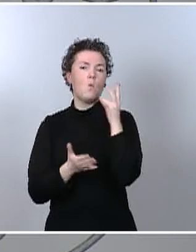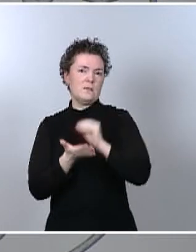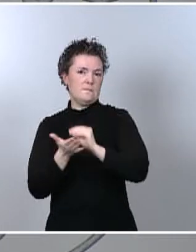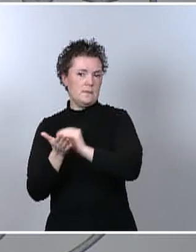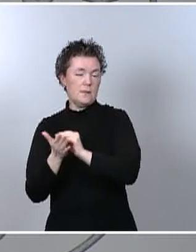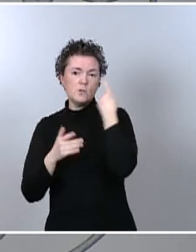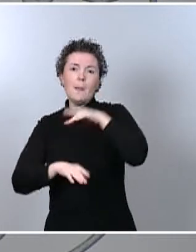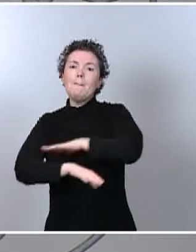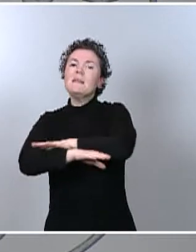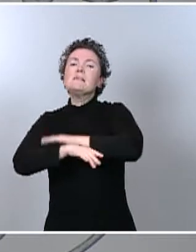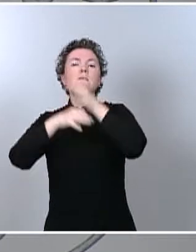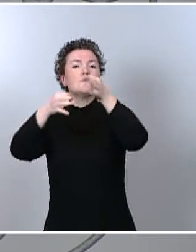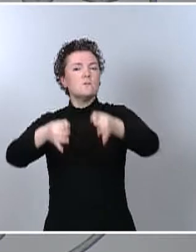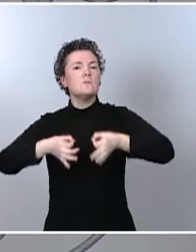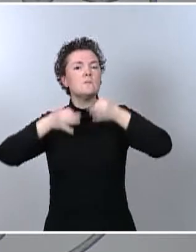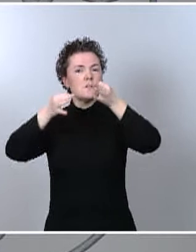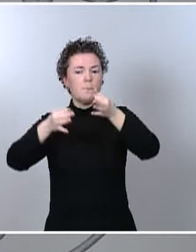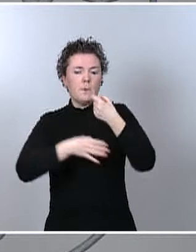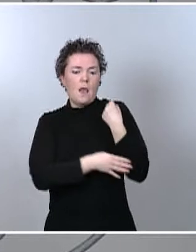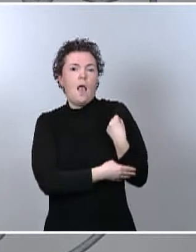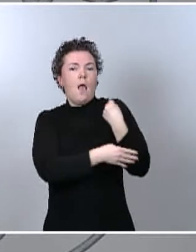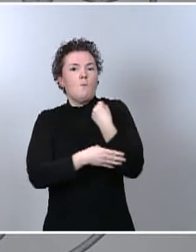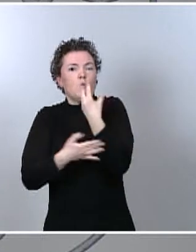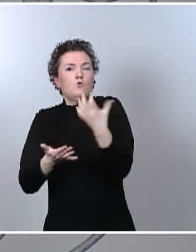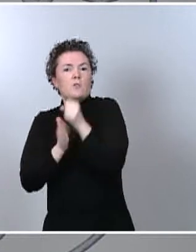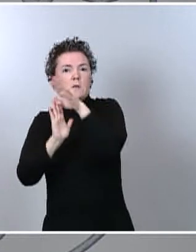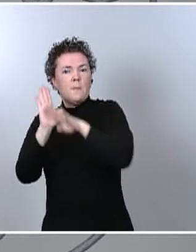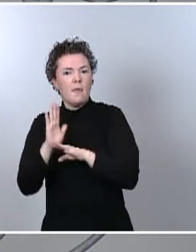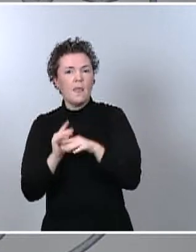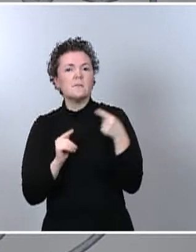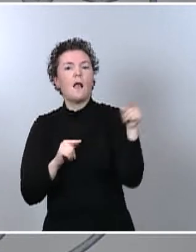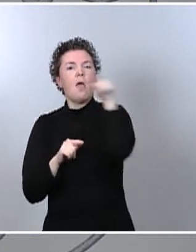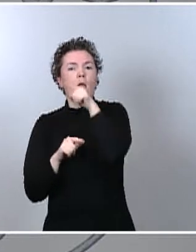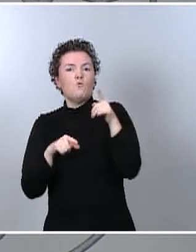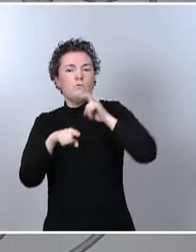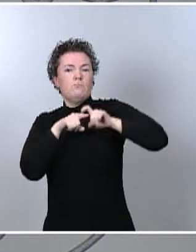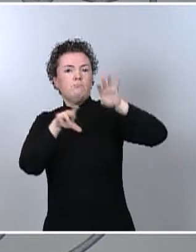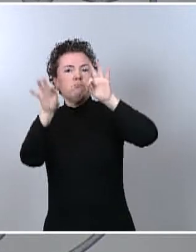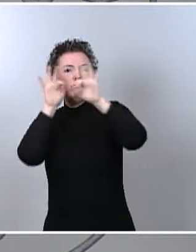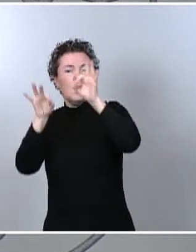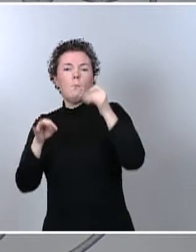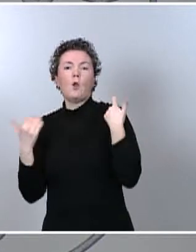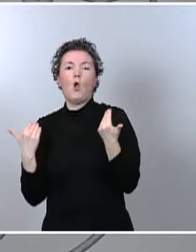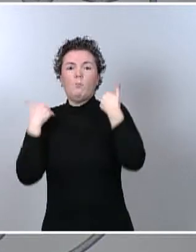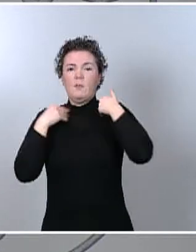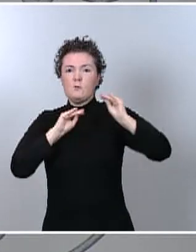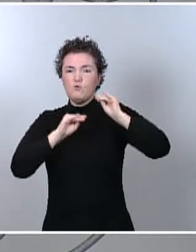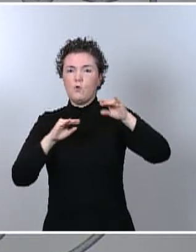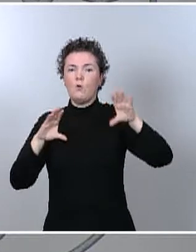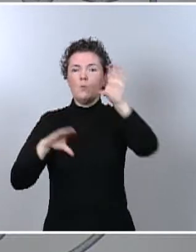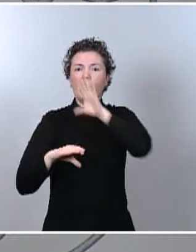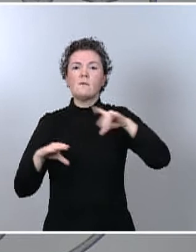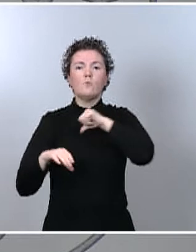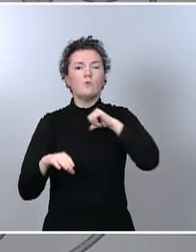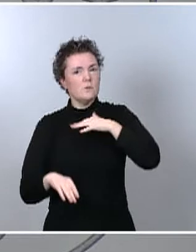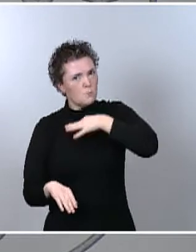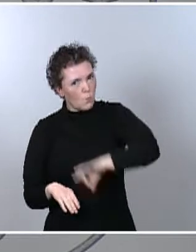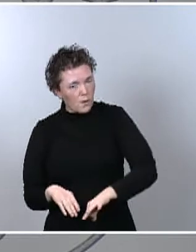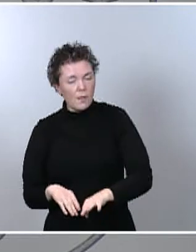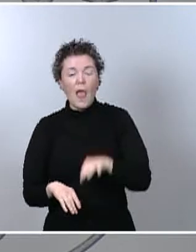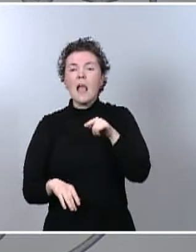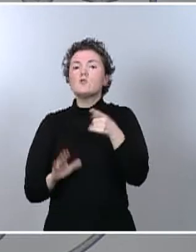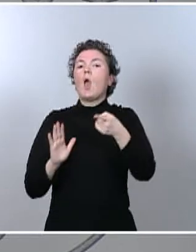preguntas. En primer lugar, efectivamente, hoy la Comunidad Autónoma de Cataluña y otras comunidades autónomas, no solo la de Cataluña, han anunciado medidas drásticas en algunos